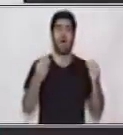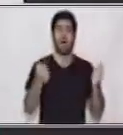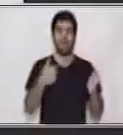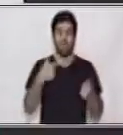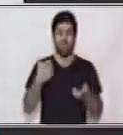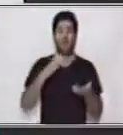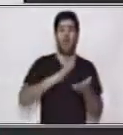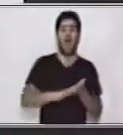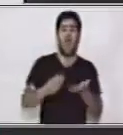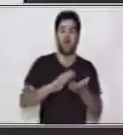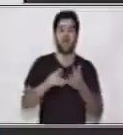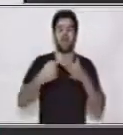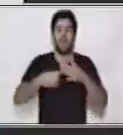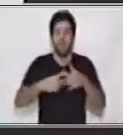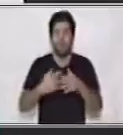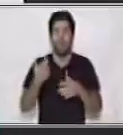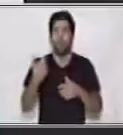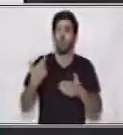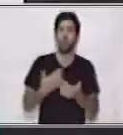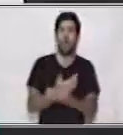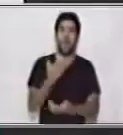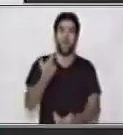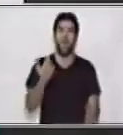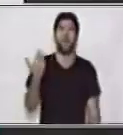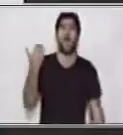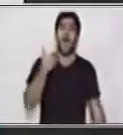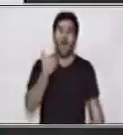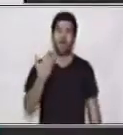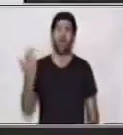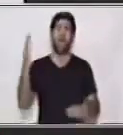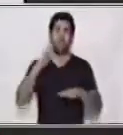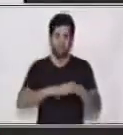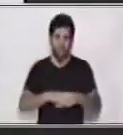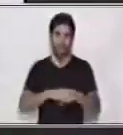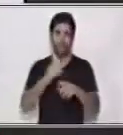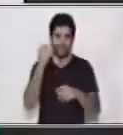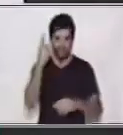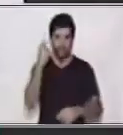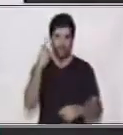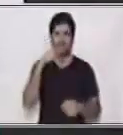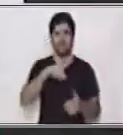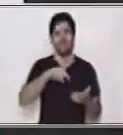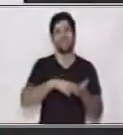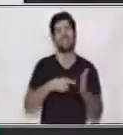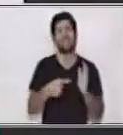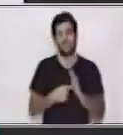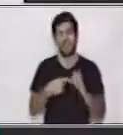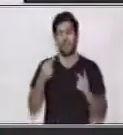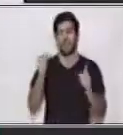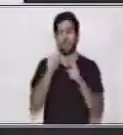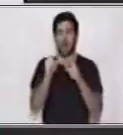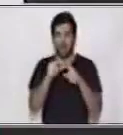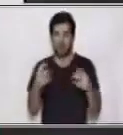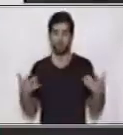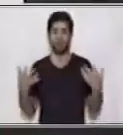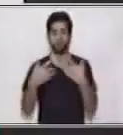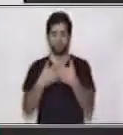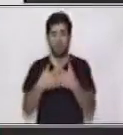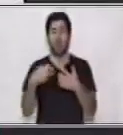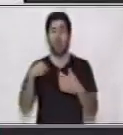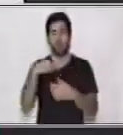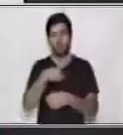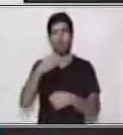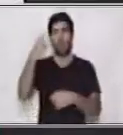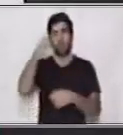paradoja, que utiliza términos contrarios, antónimos, pero a la vez nos genera